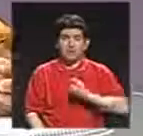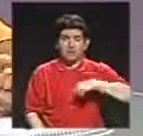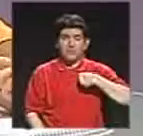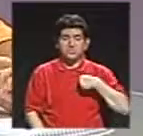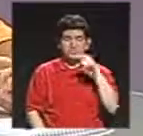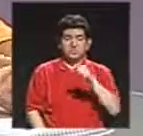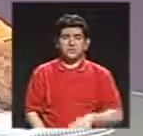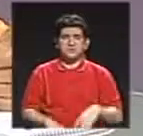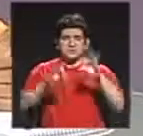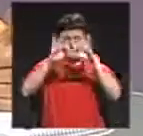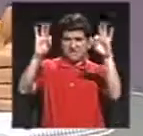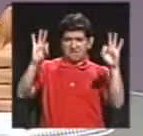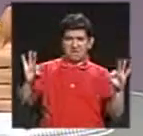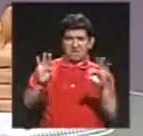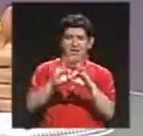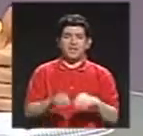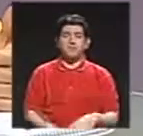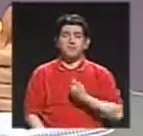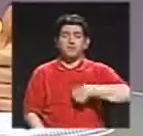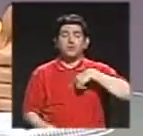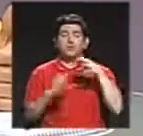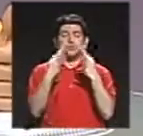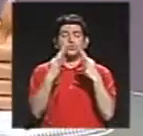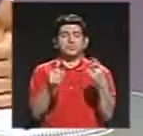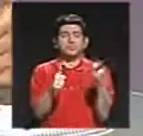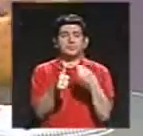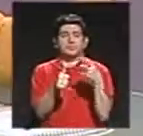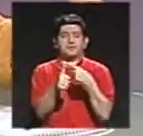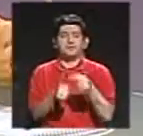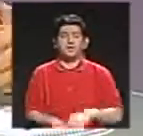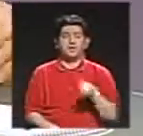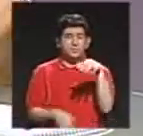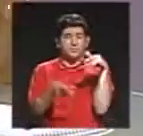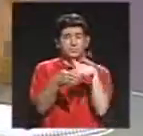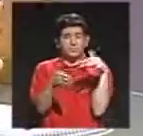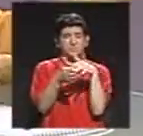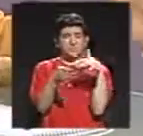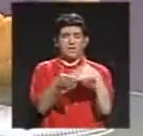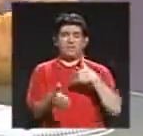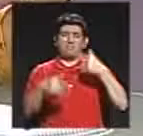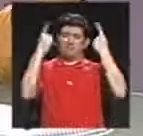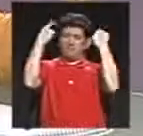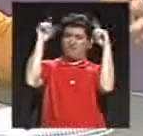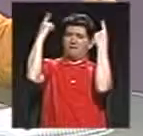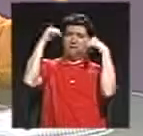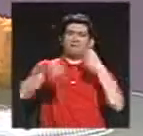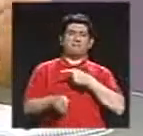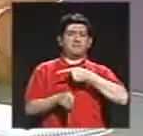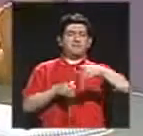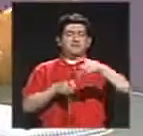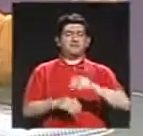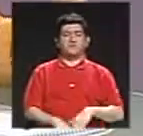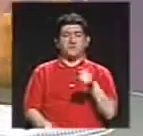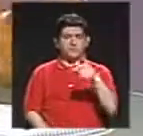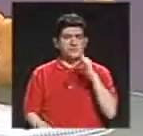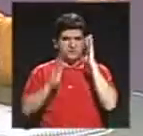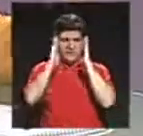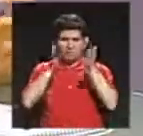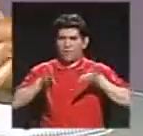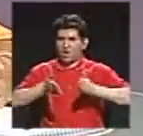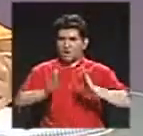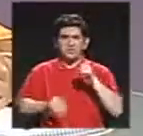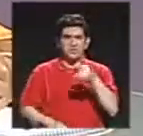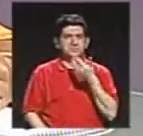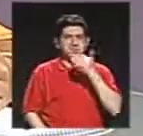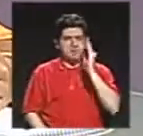encasillados por por ponernos de primera verdad si estudias mucho y tenés mucho éxito profesionalmente y no atendés a tus hijos